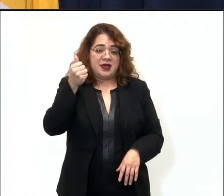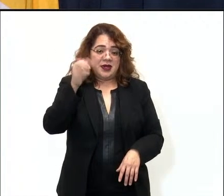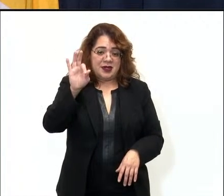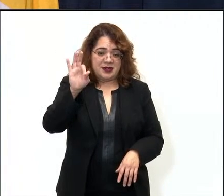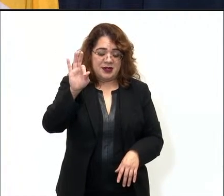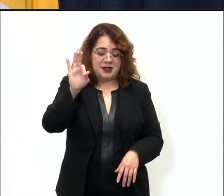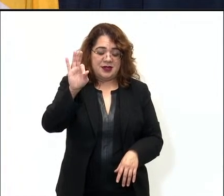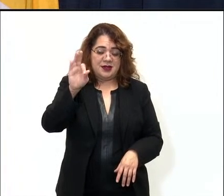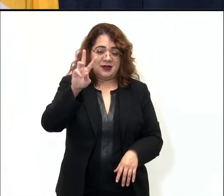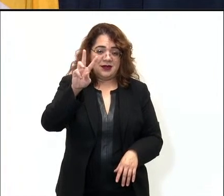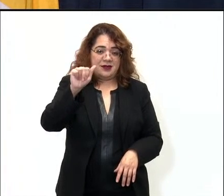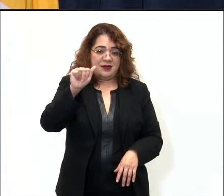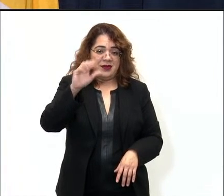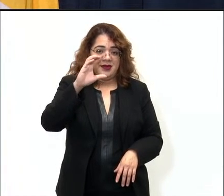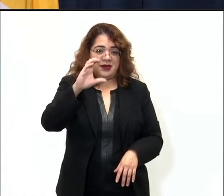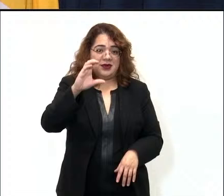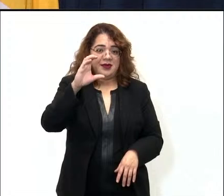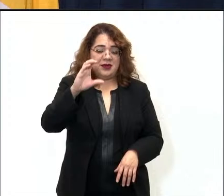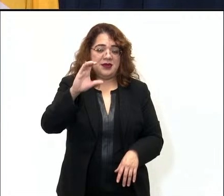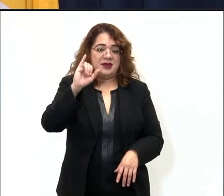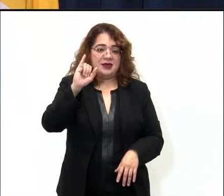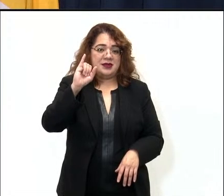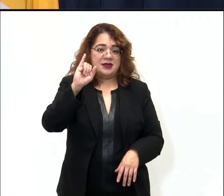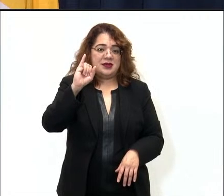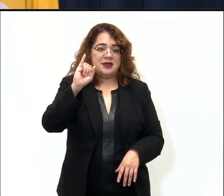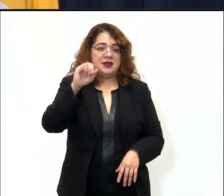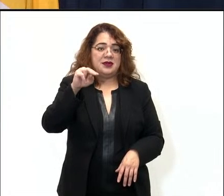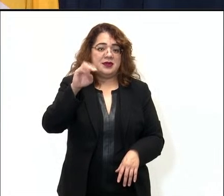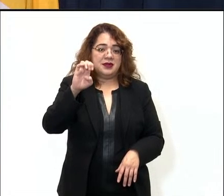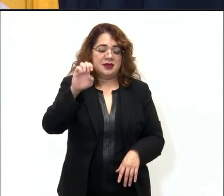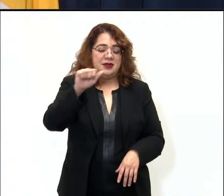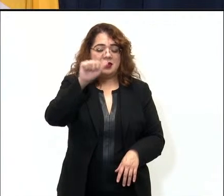COVID-19 V chica